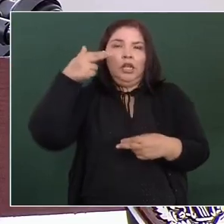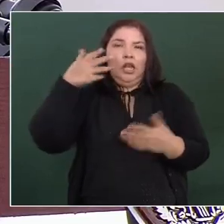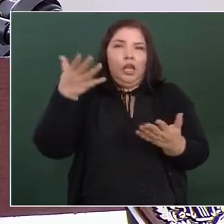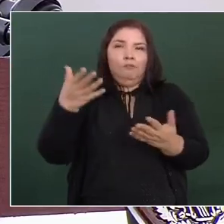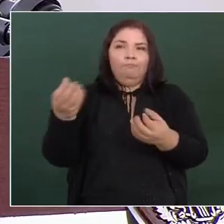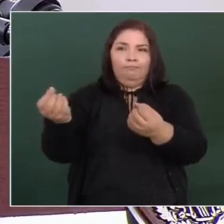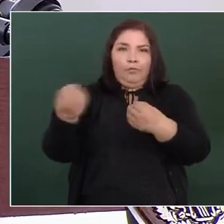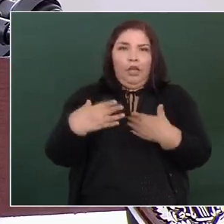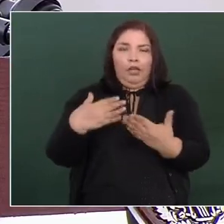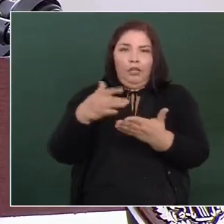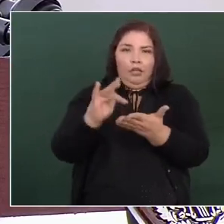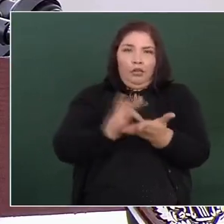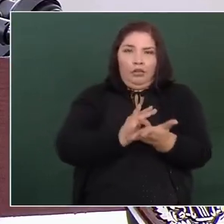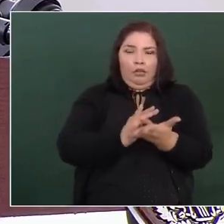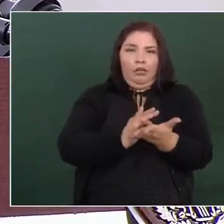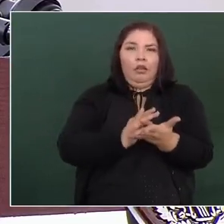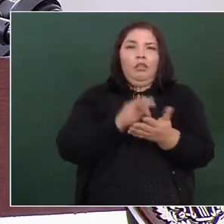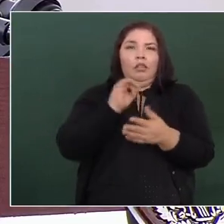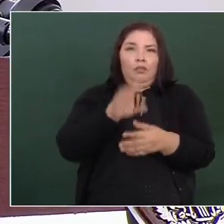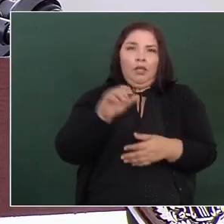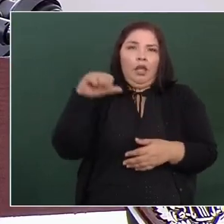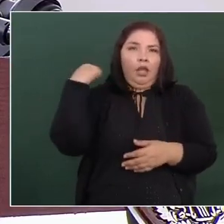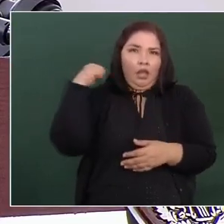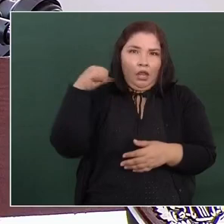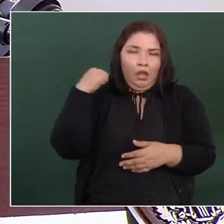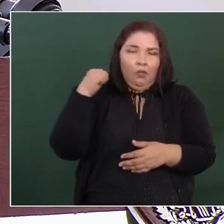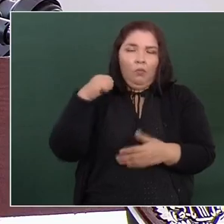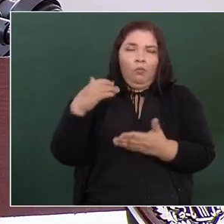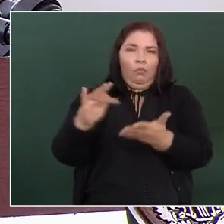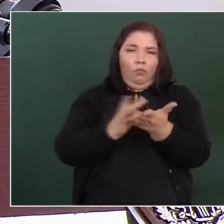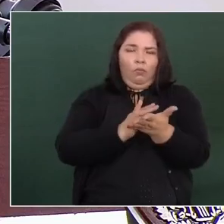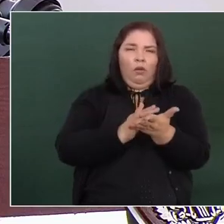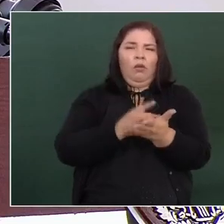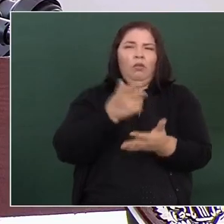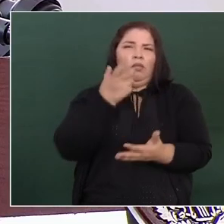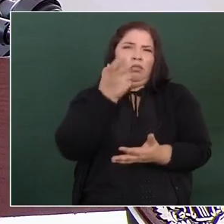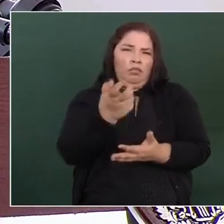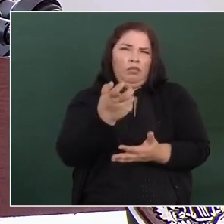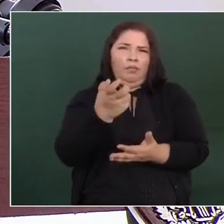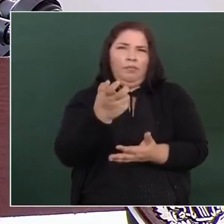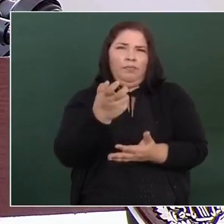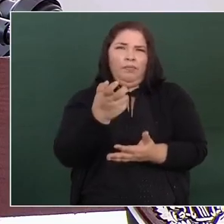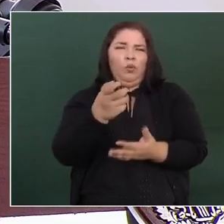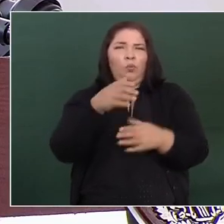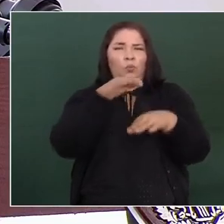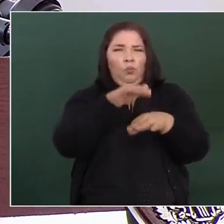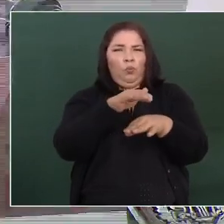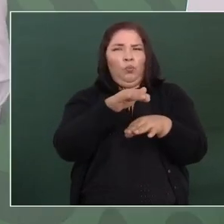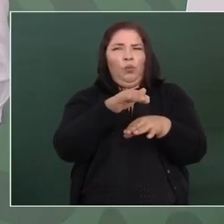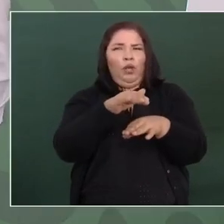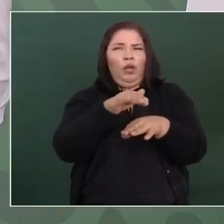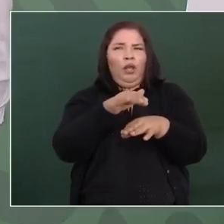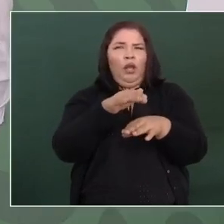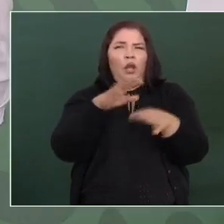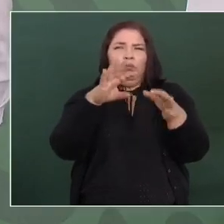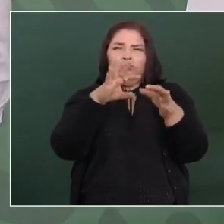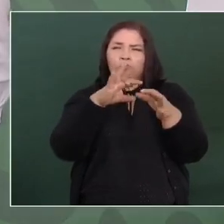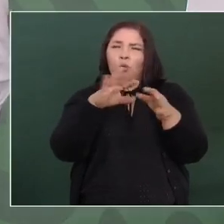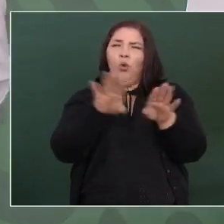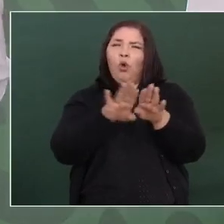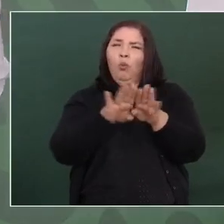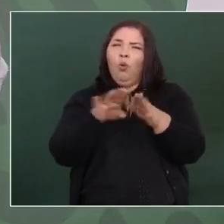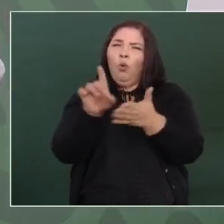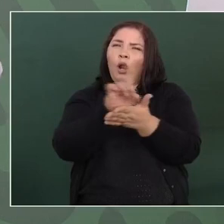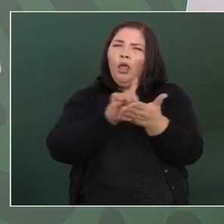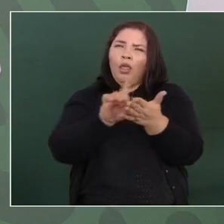ha ofrecido apoyo para también para Acapulco. Tenemos también un tema, obviamente este tema de la cadena de valor, de cómo